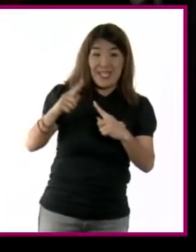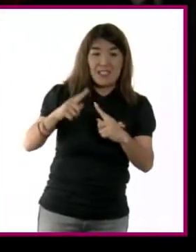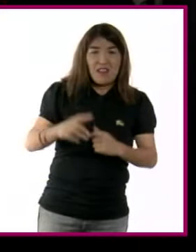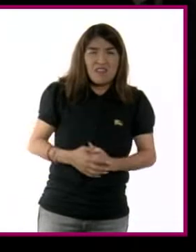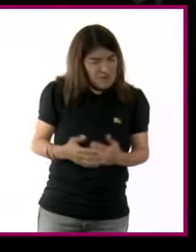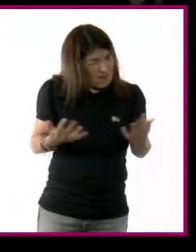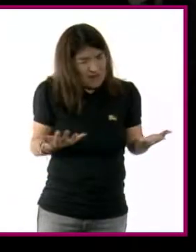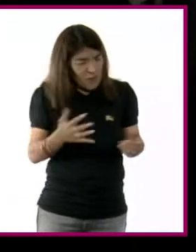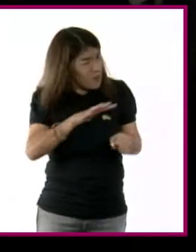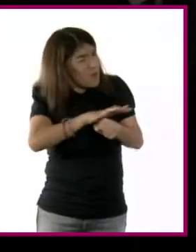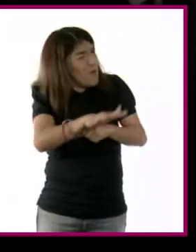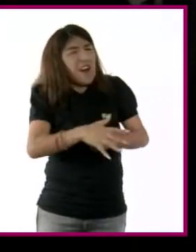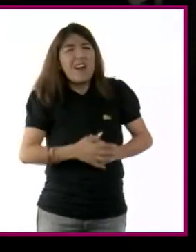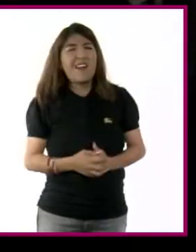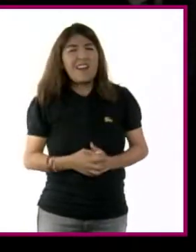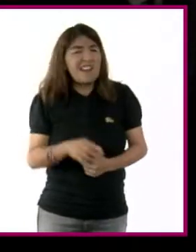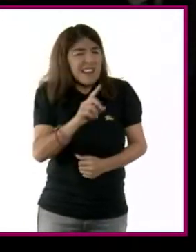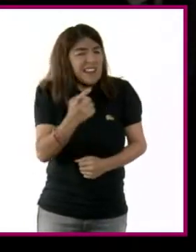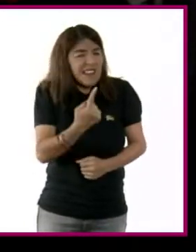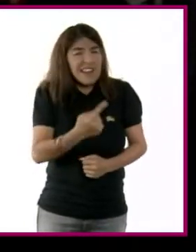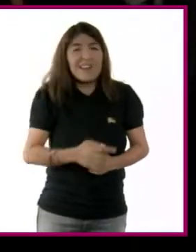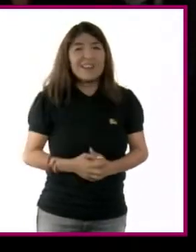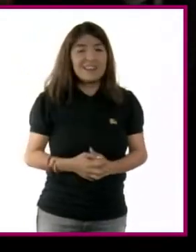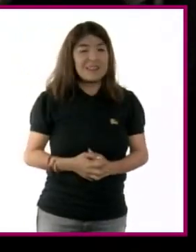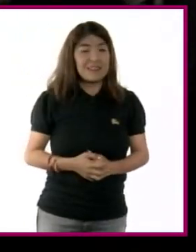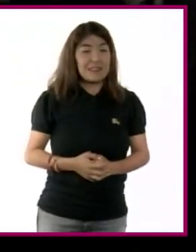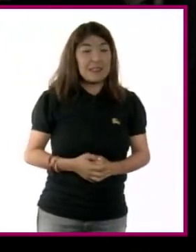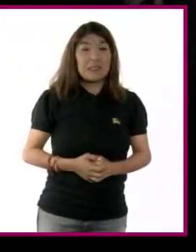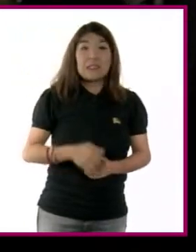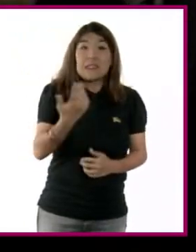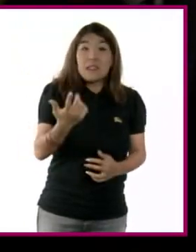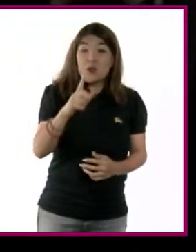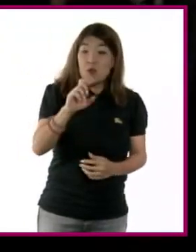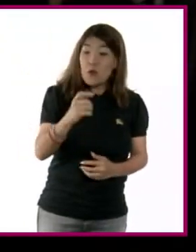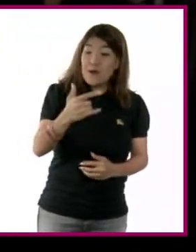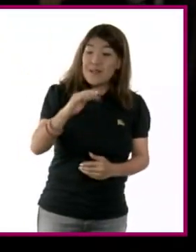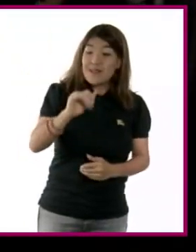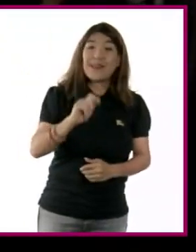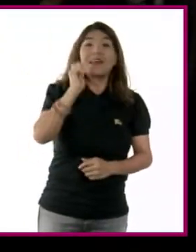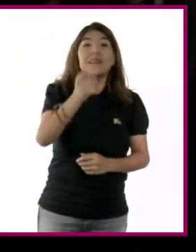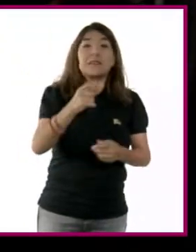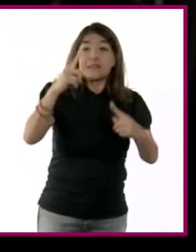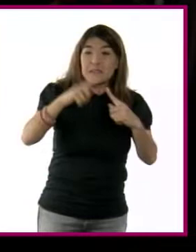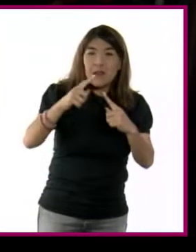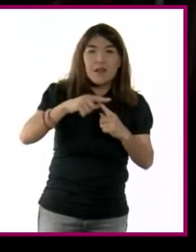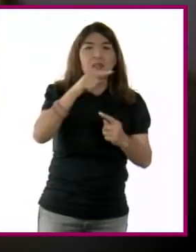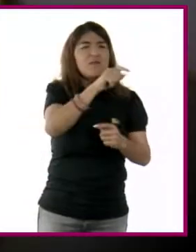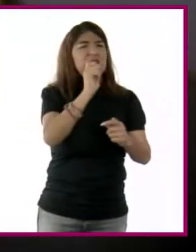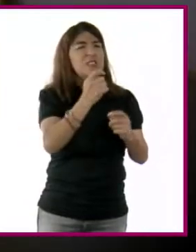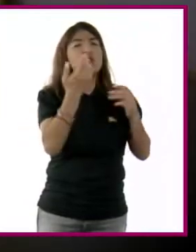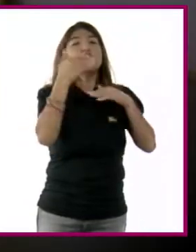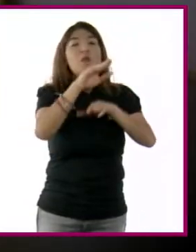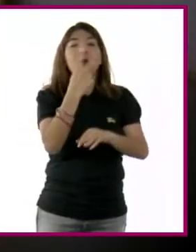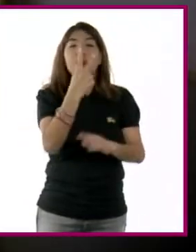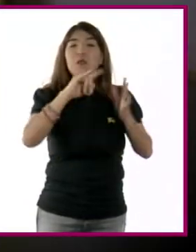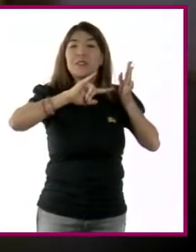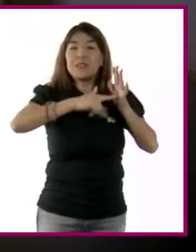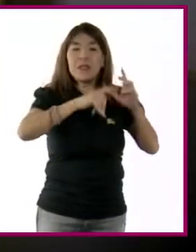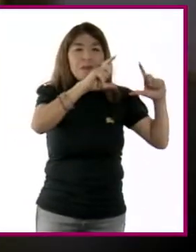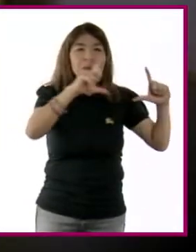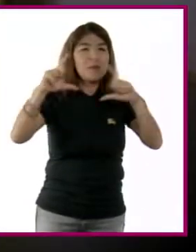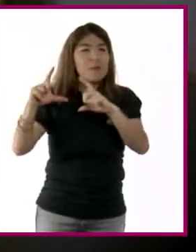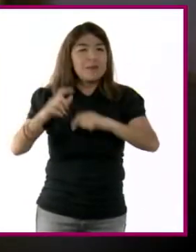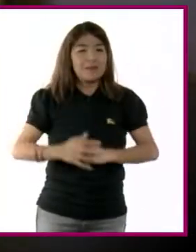¿Cuál? ¿Qué? La tarea de lógica de los dos relojes. A ver, ¿qué es